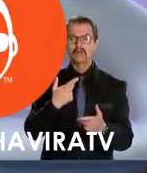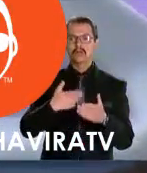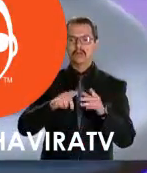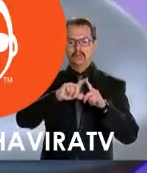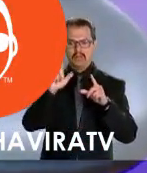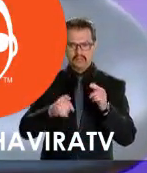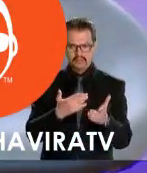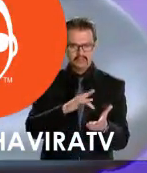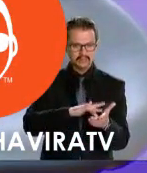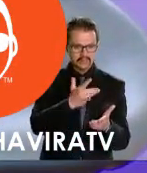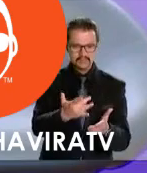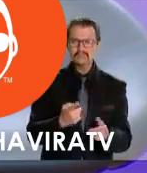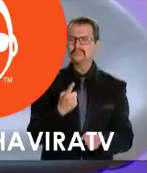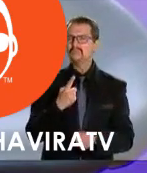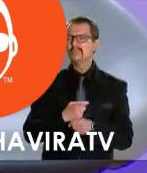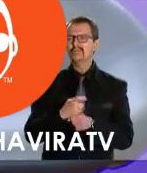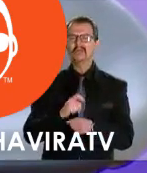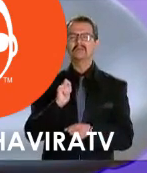manco?